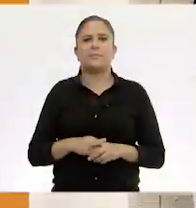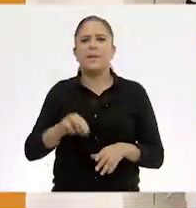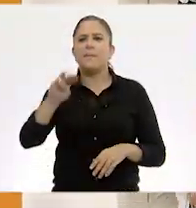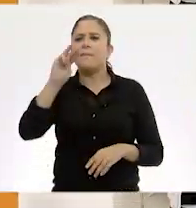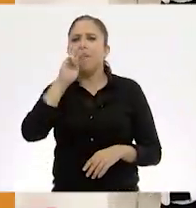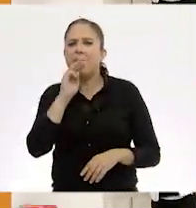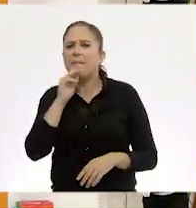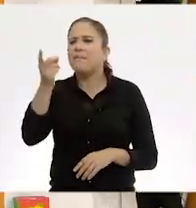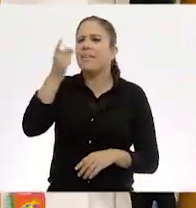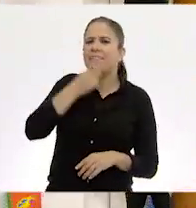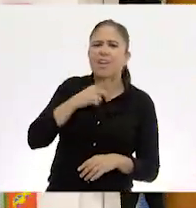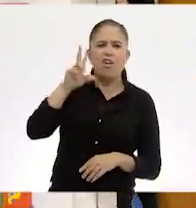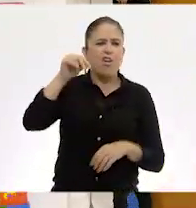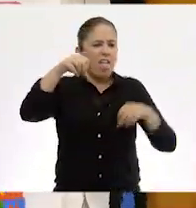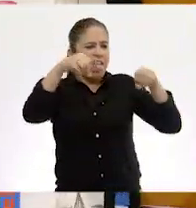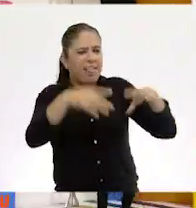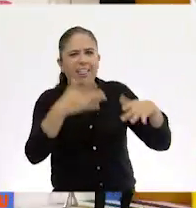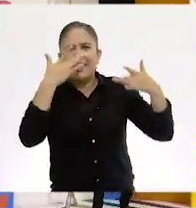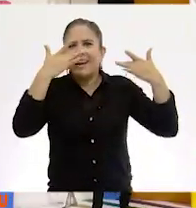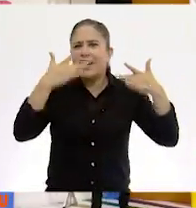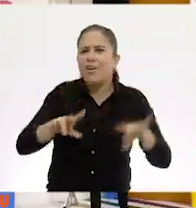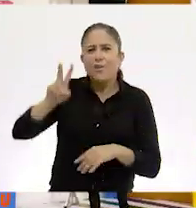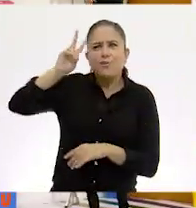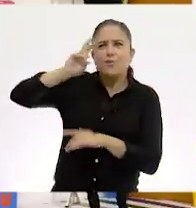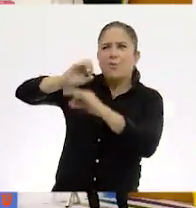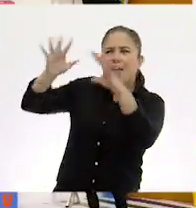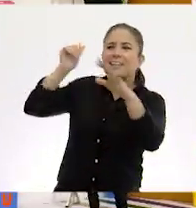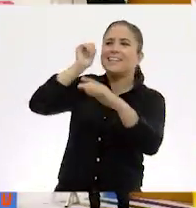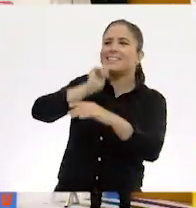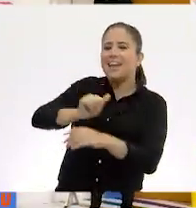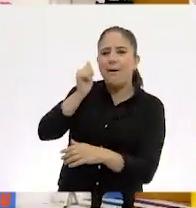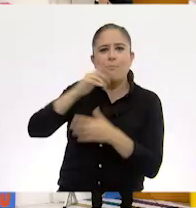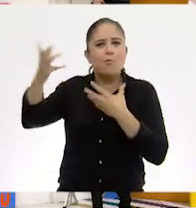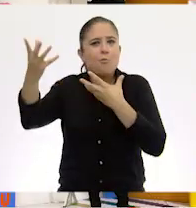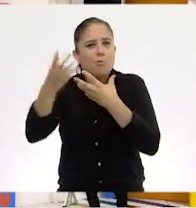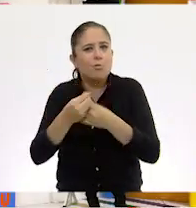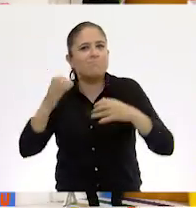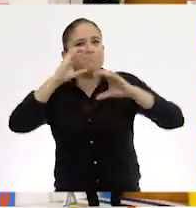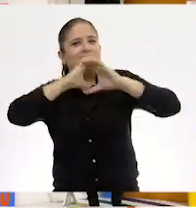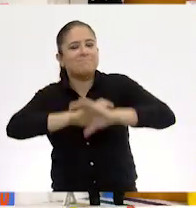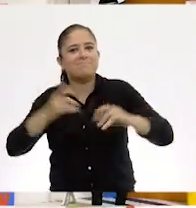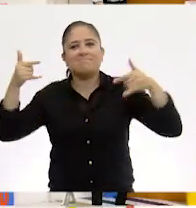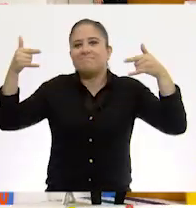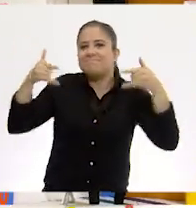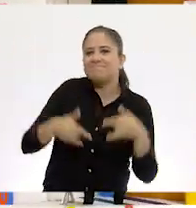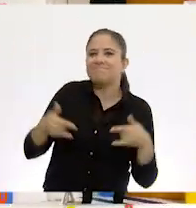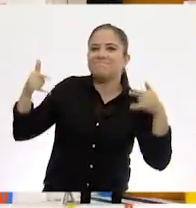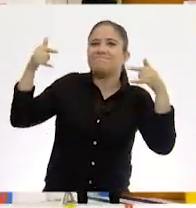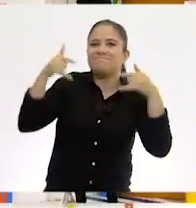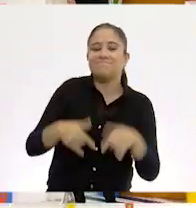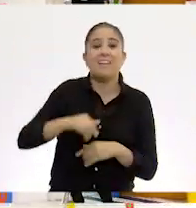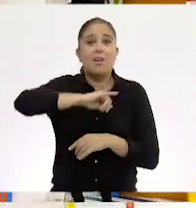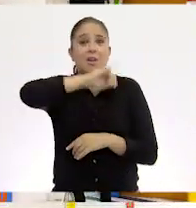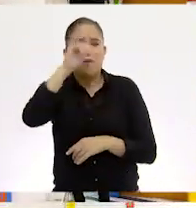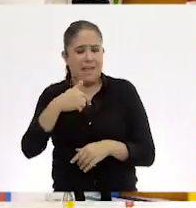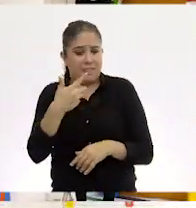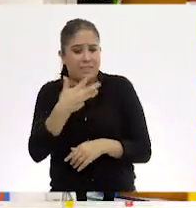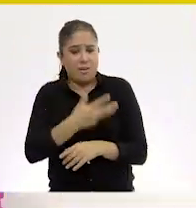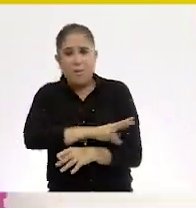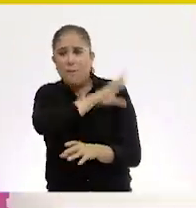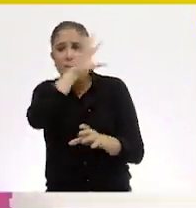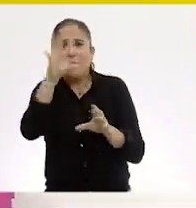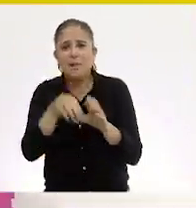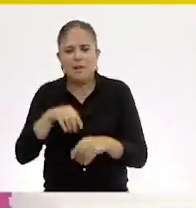Dijo, no te rindas, ve a buscar tu sueño. Ella estará conmigo siempre como de pequeño. Sé que no voy a ser rico, no voy a tenerlo todo. Si no sé